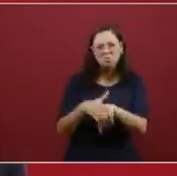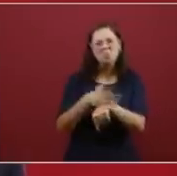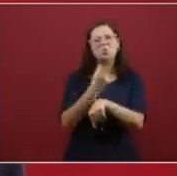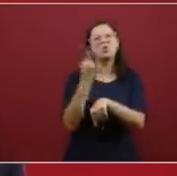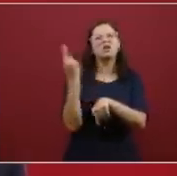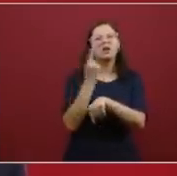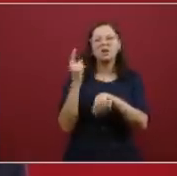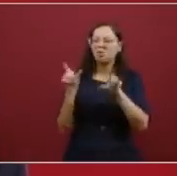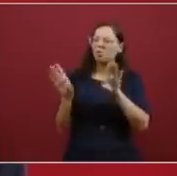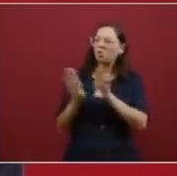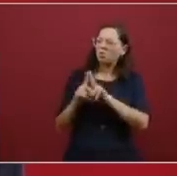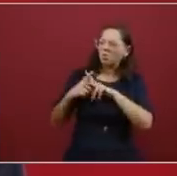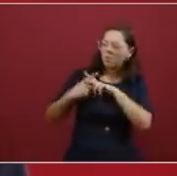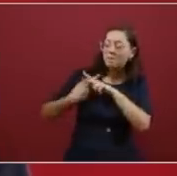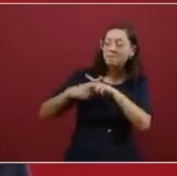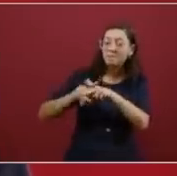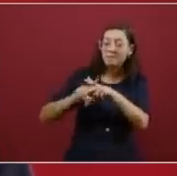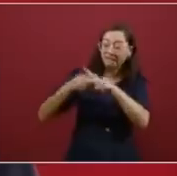y